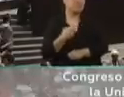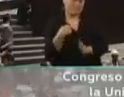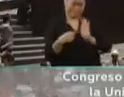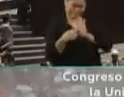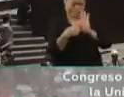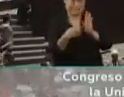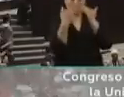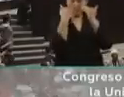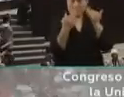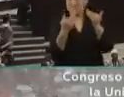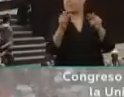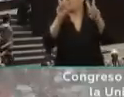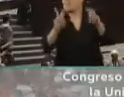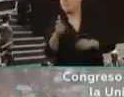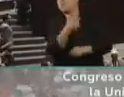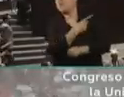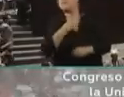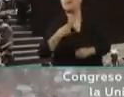de la deuda. Miren,